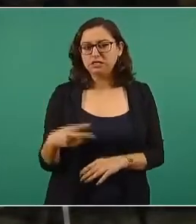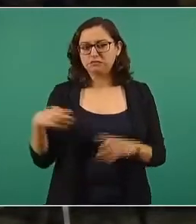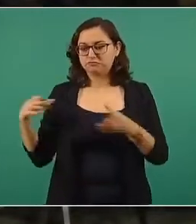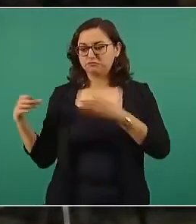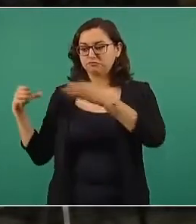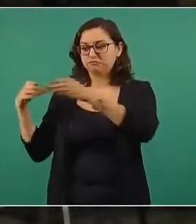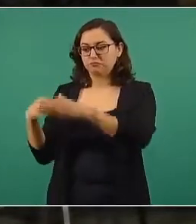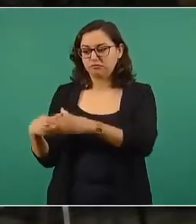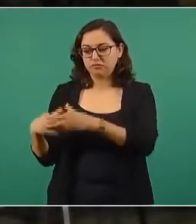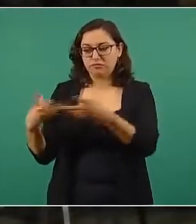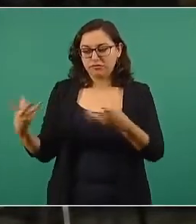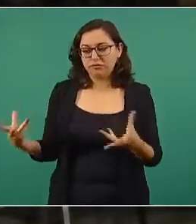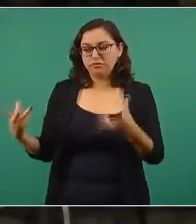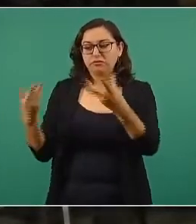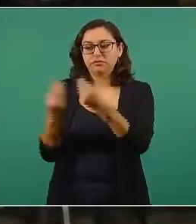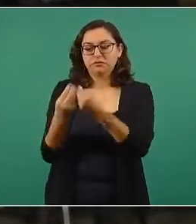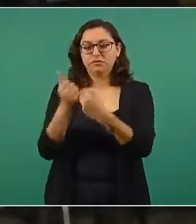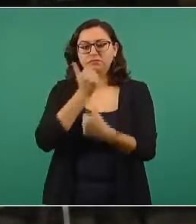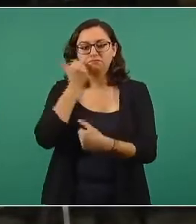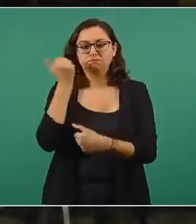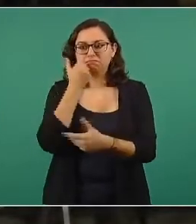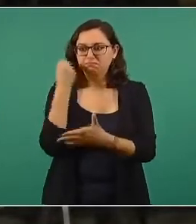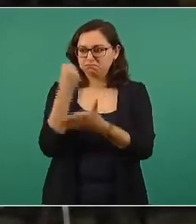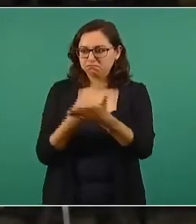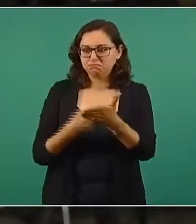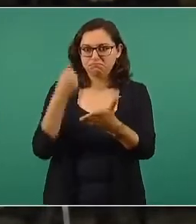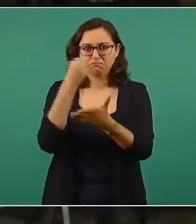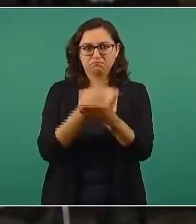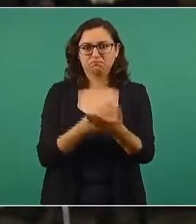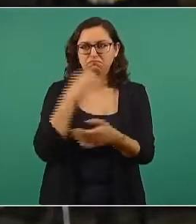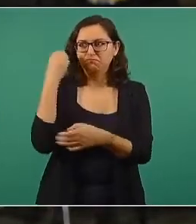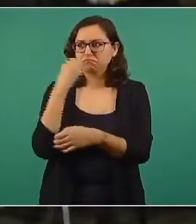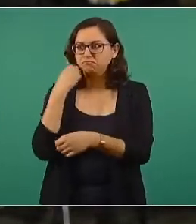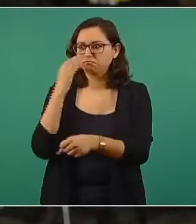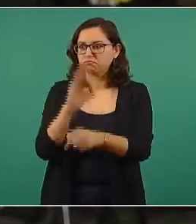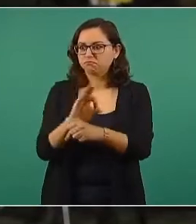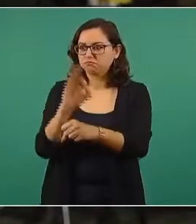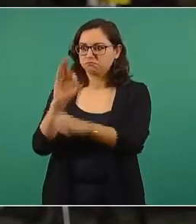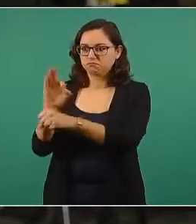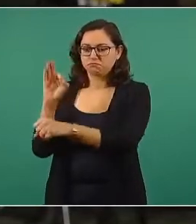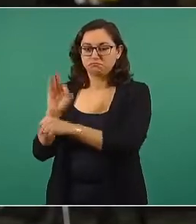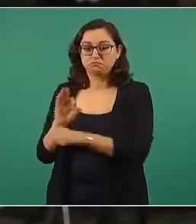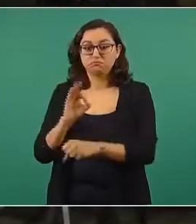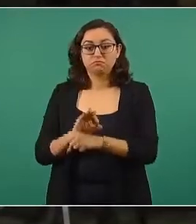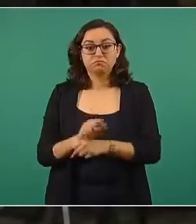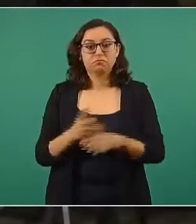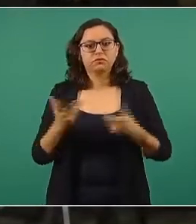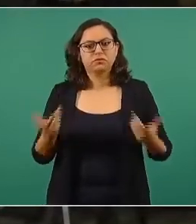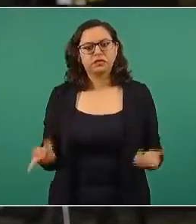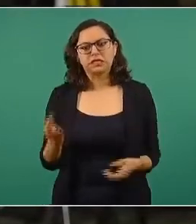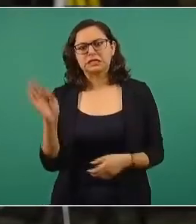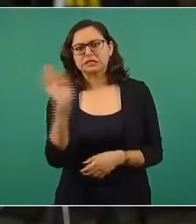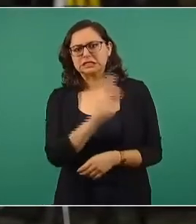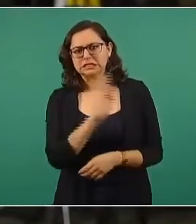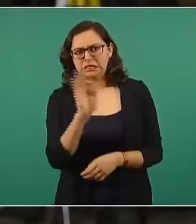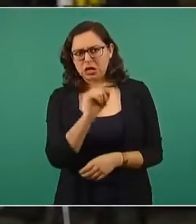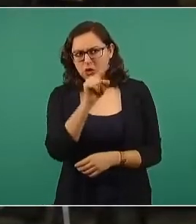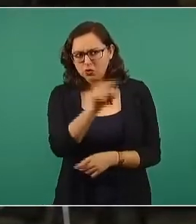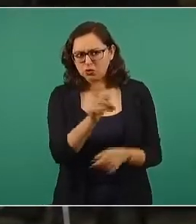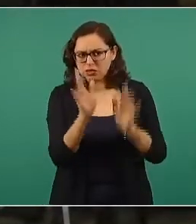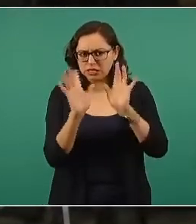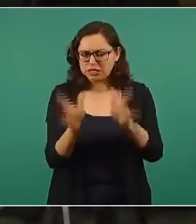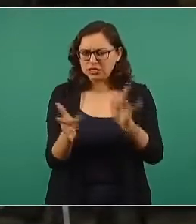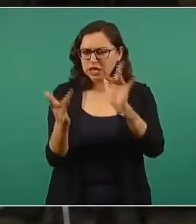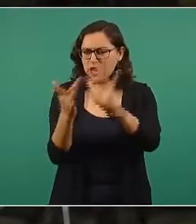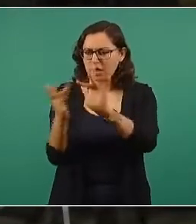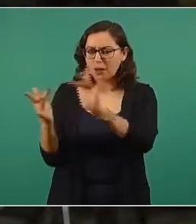manera en que se han aglutinado los estudiantes para defender el normalismo rural. Probablemente, no sé si usted ha iniciado contactos con esos